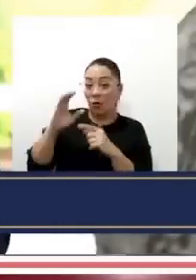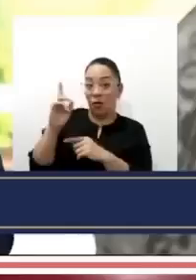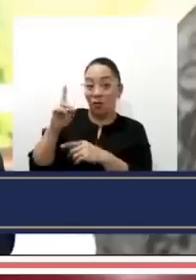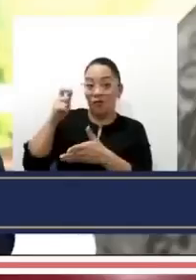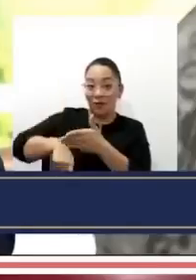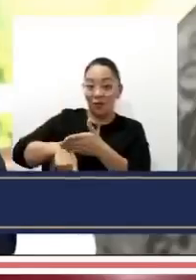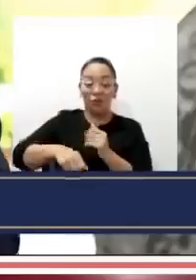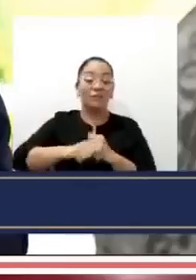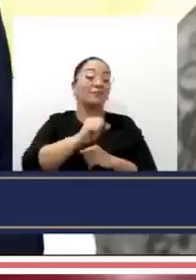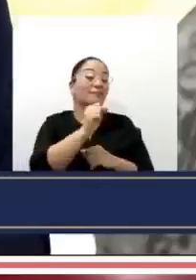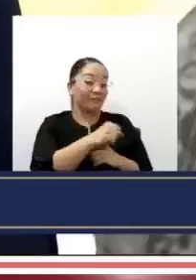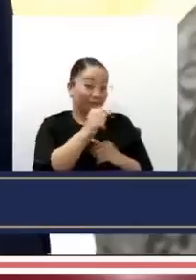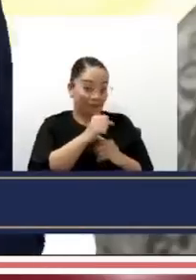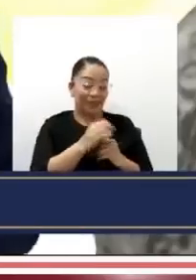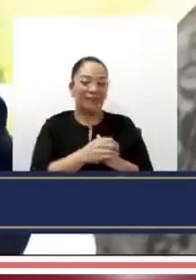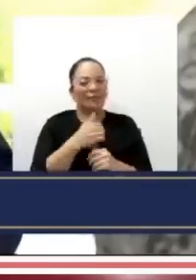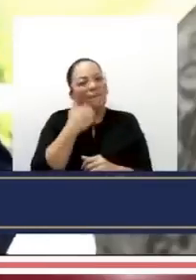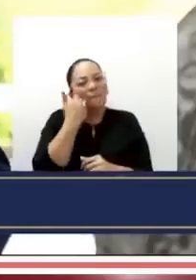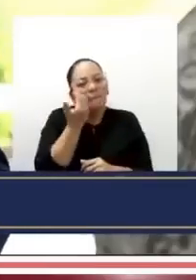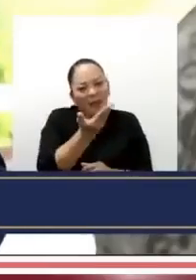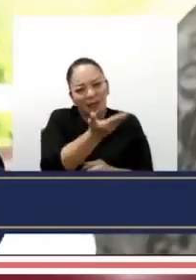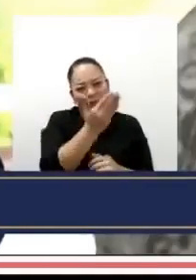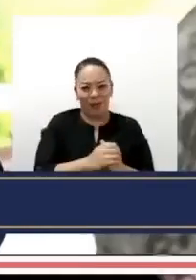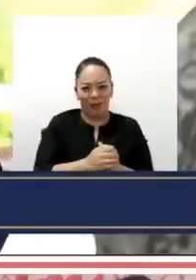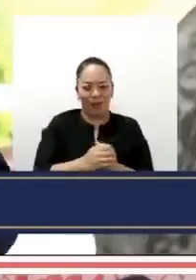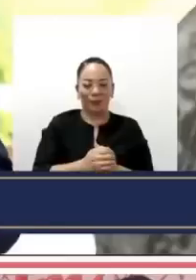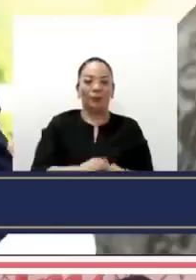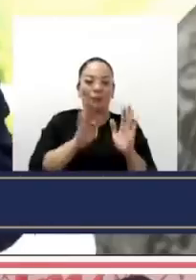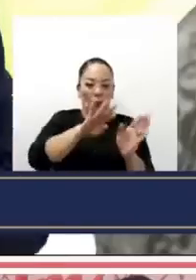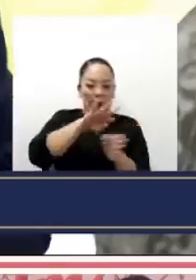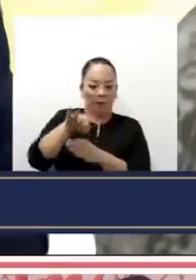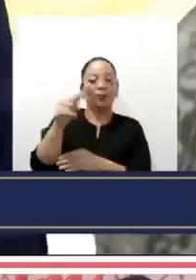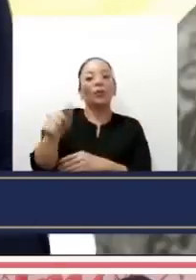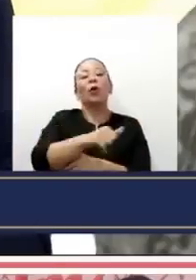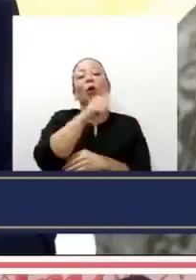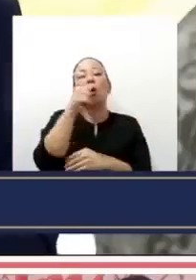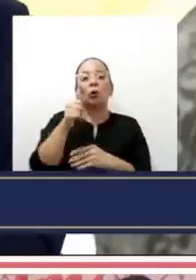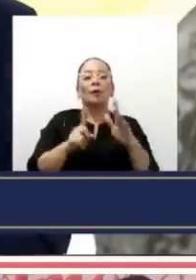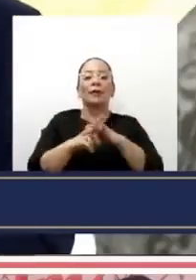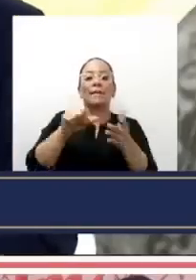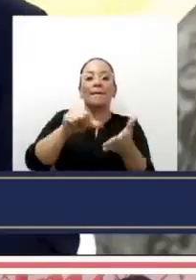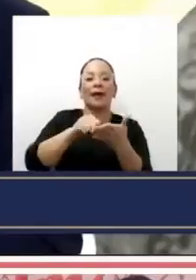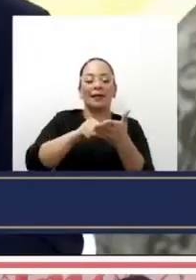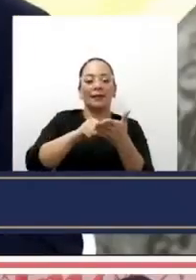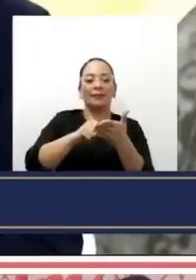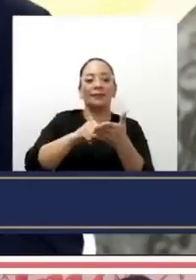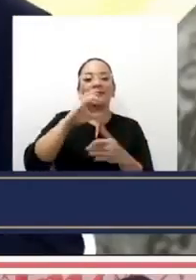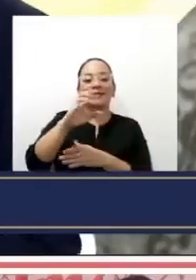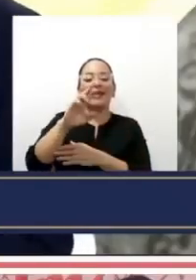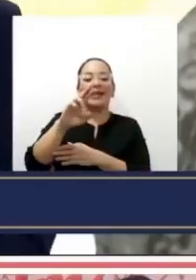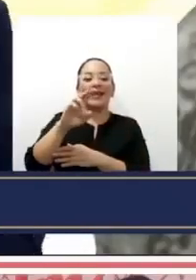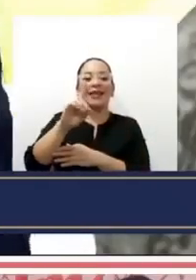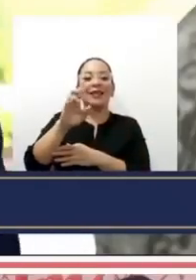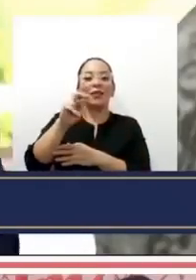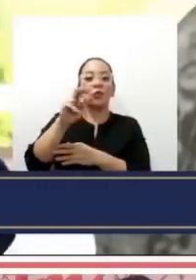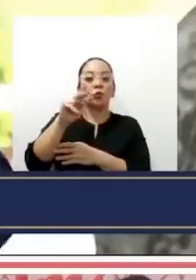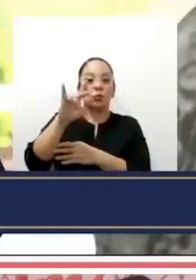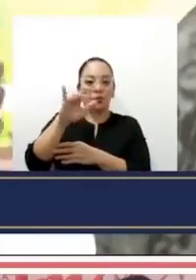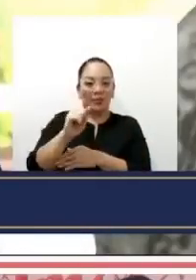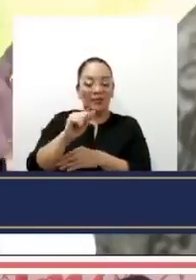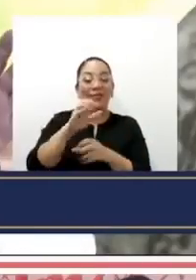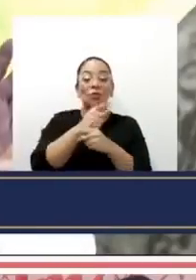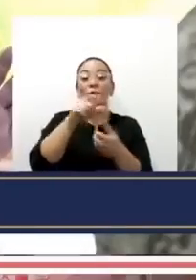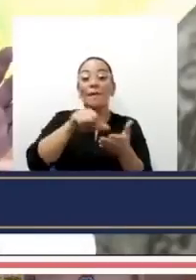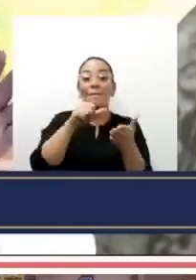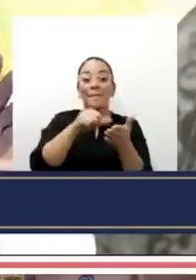Sí, Ah. da como pena. El siguiente es donde aparece esa página que es CR Denuncias. O sea, hicieron una página específica